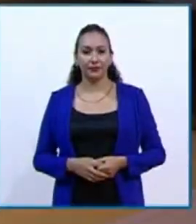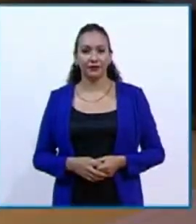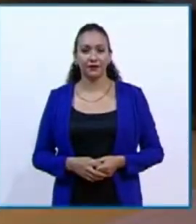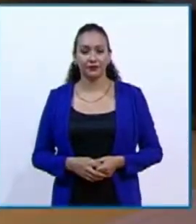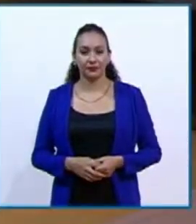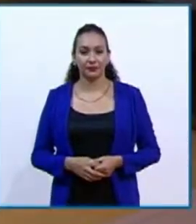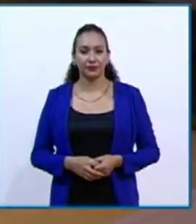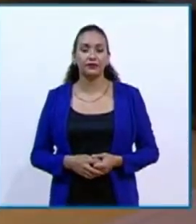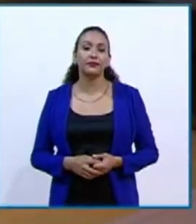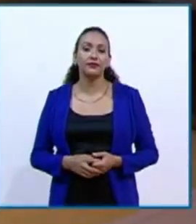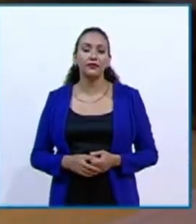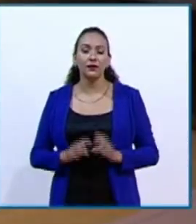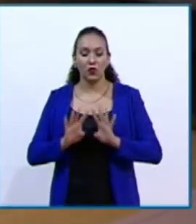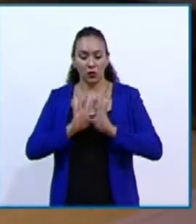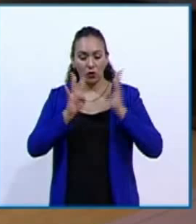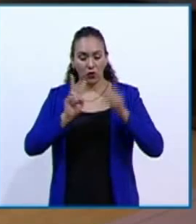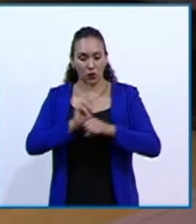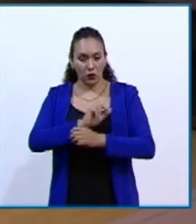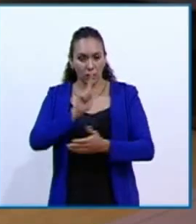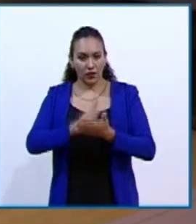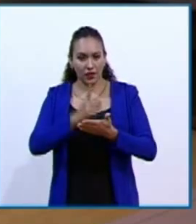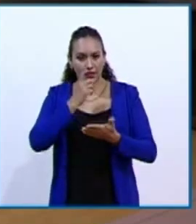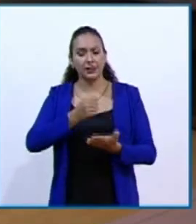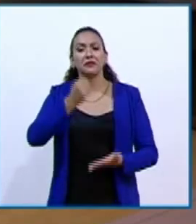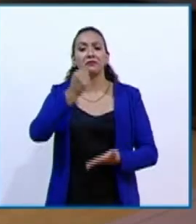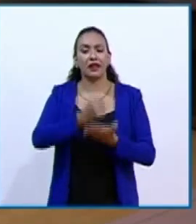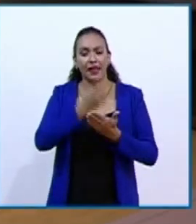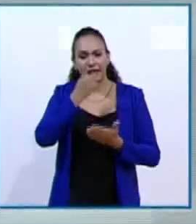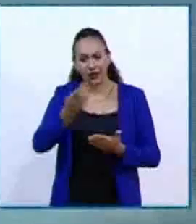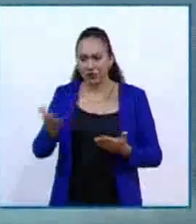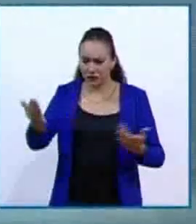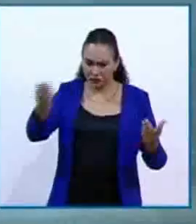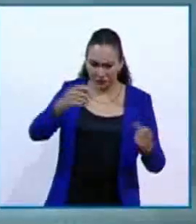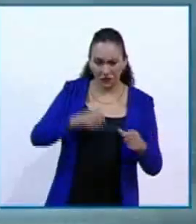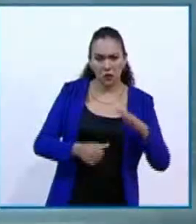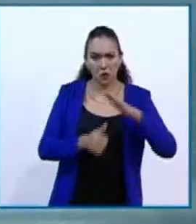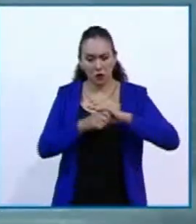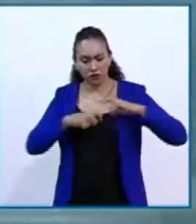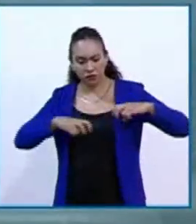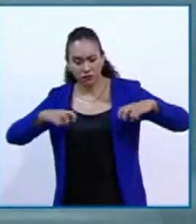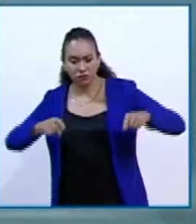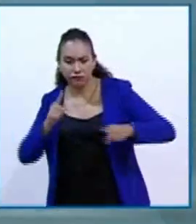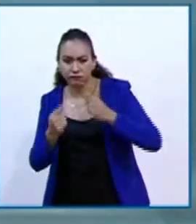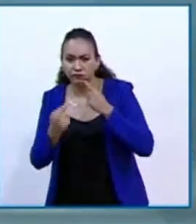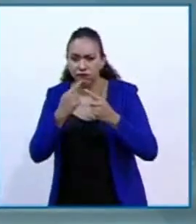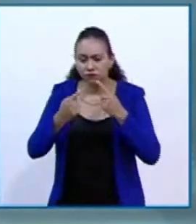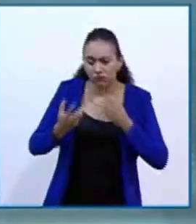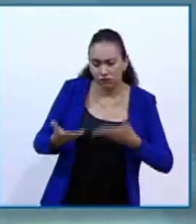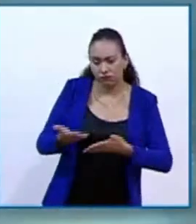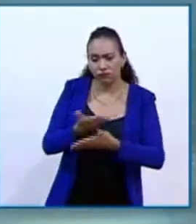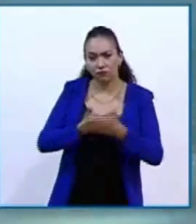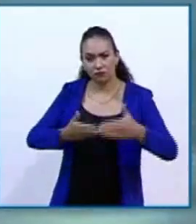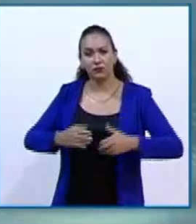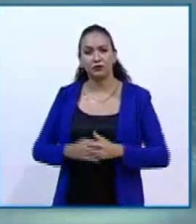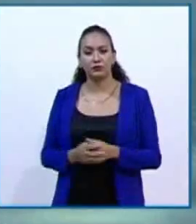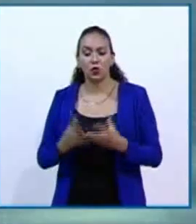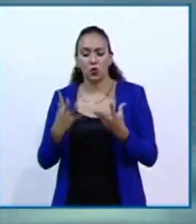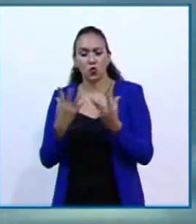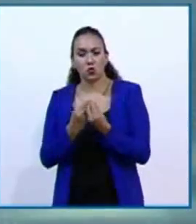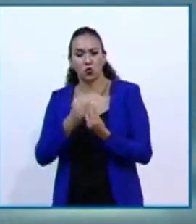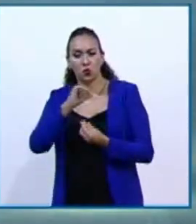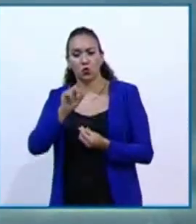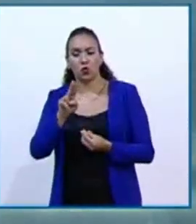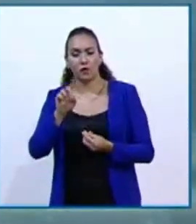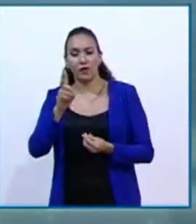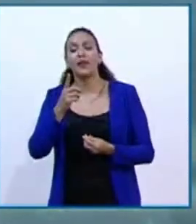El Pleno del Consejo de la Judicatura Federal aprobó convocar a una mesa de trabajo con integrantes del Comité de Diálogo de la JUFET, la Asociación de